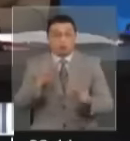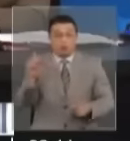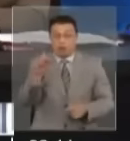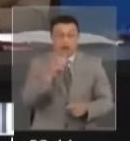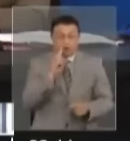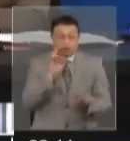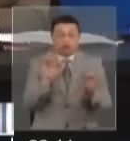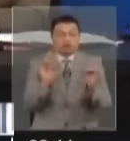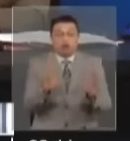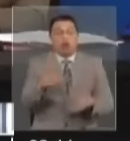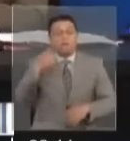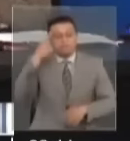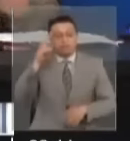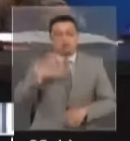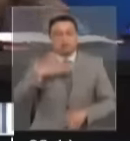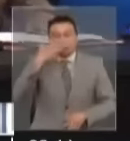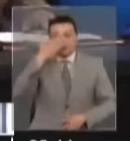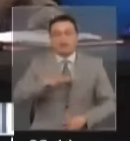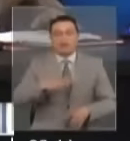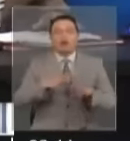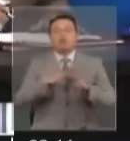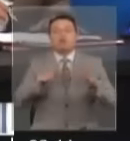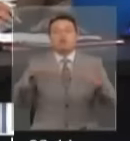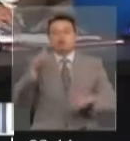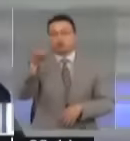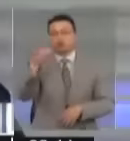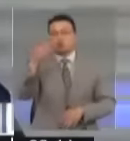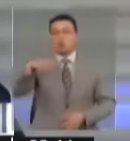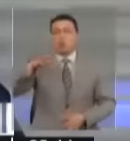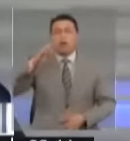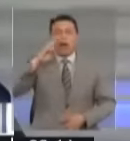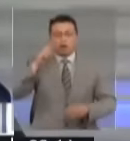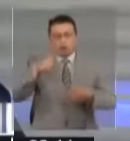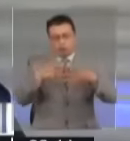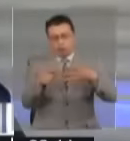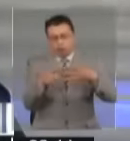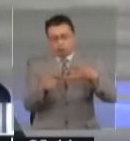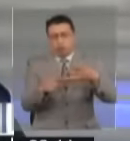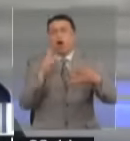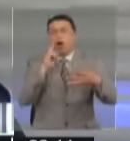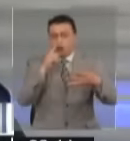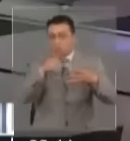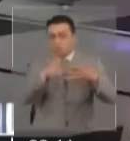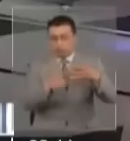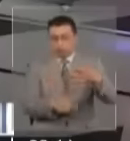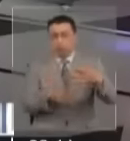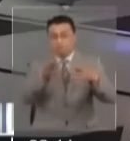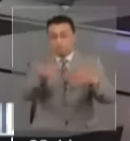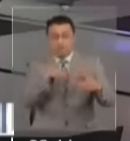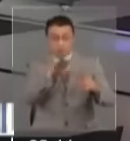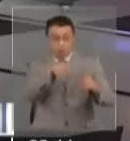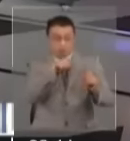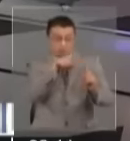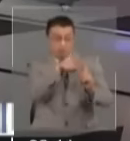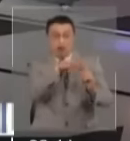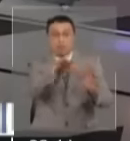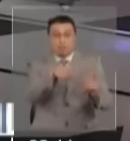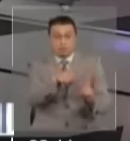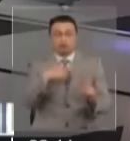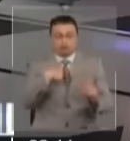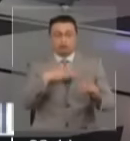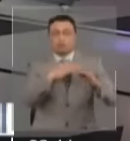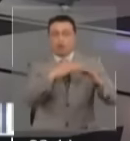pero sé que hay bastantes sumarios en curso, no solamente este sumario, sé que hay varios sumarios hacia la misma persona, y yo también